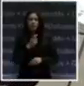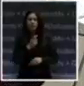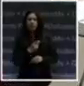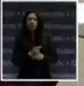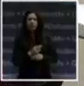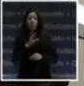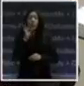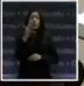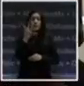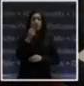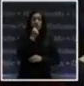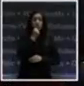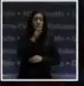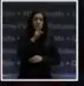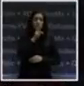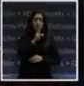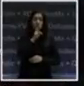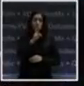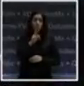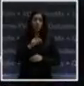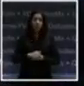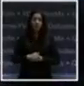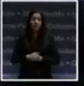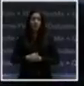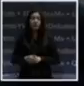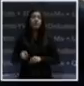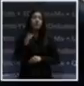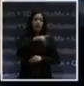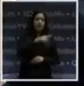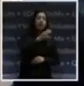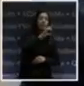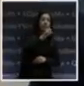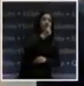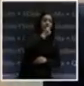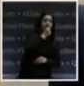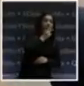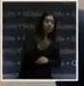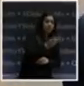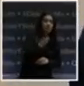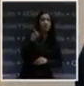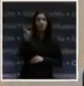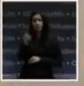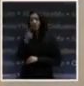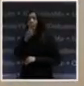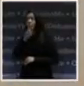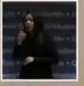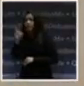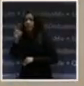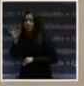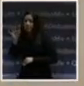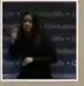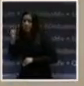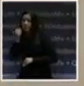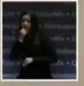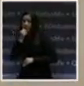No, tiene 45 segundos usted para responder. Ellos tienen 30 segundos para preguntar. Ya hizo la pregunta la